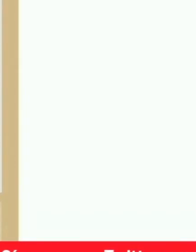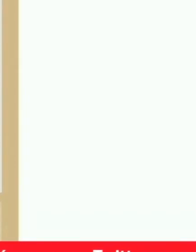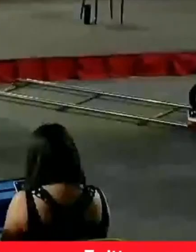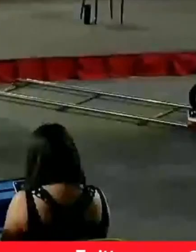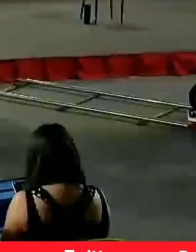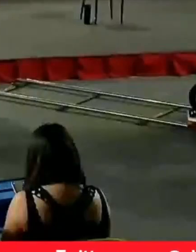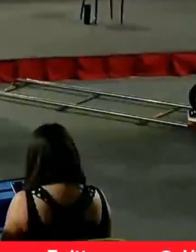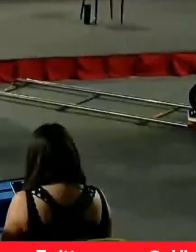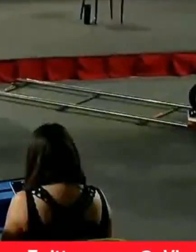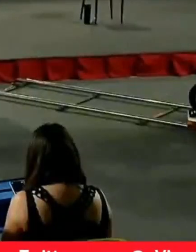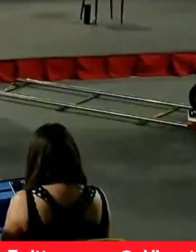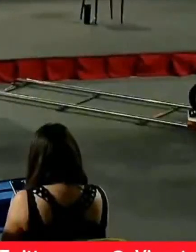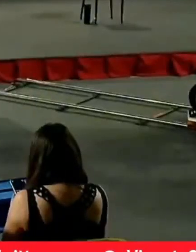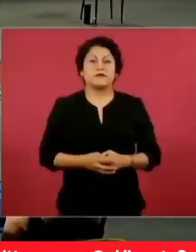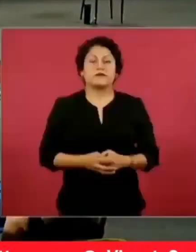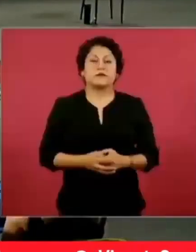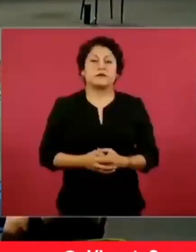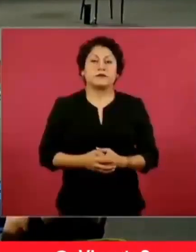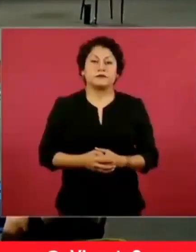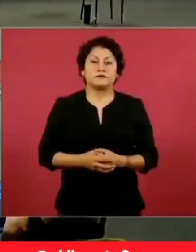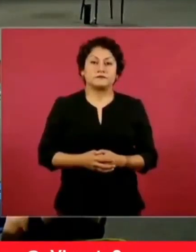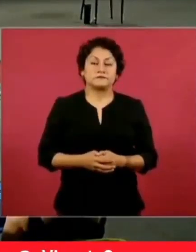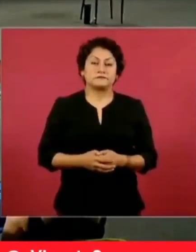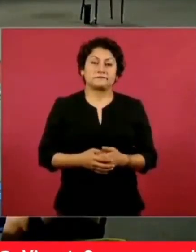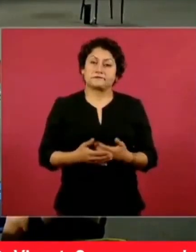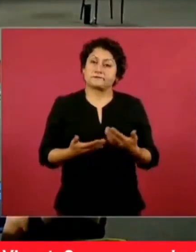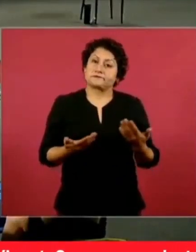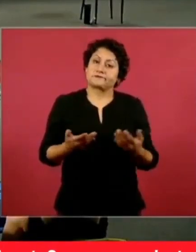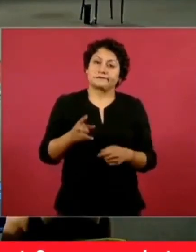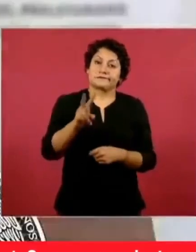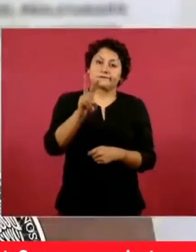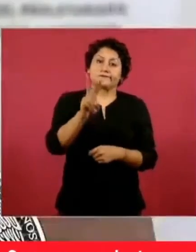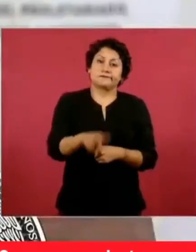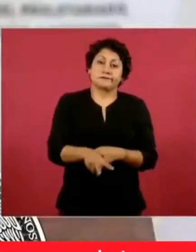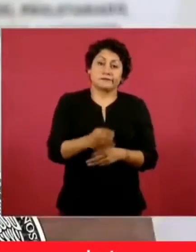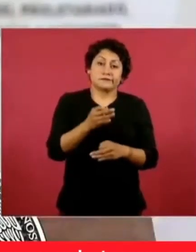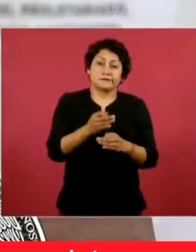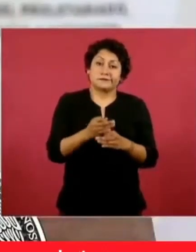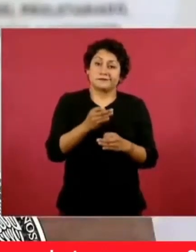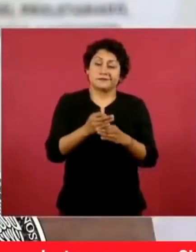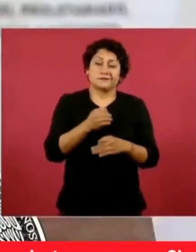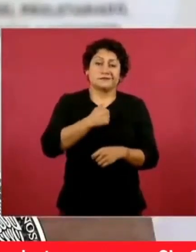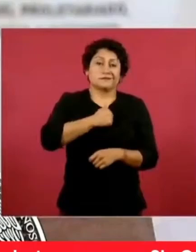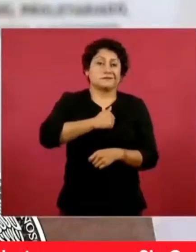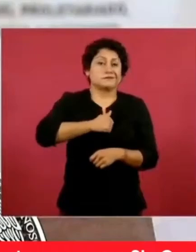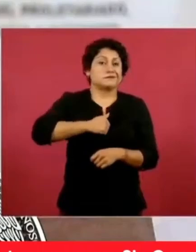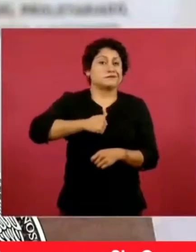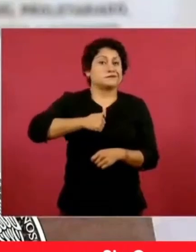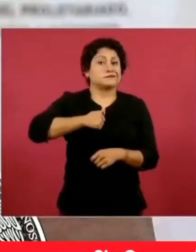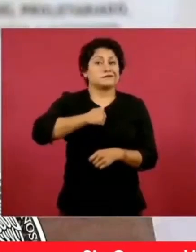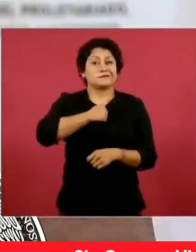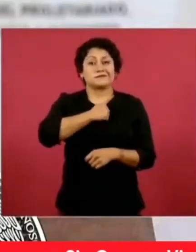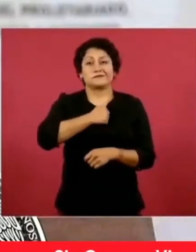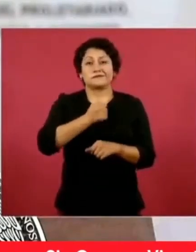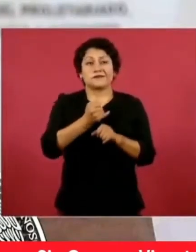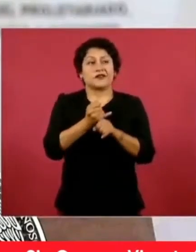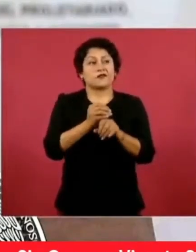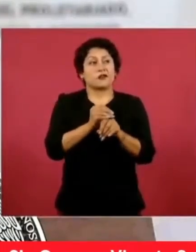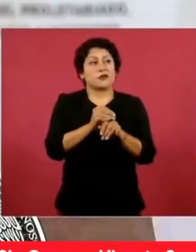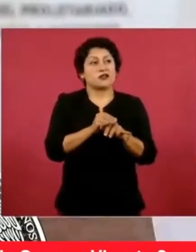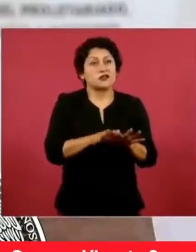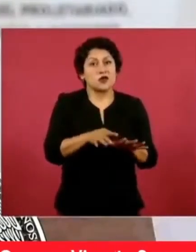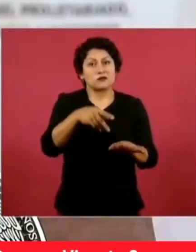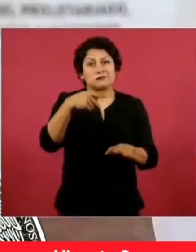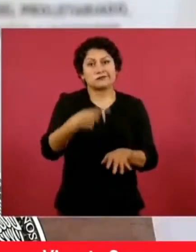lamentable situación que está aconteciendo en los últimos días en nuestro país, y es que a los